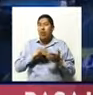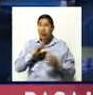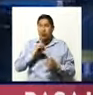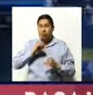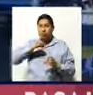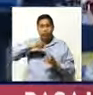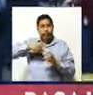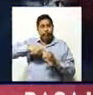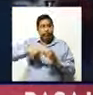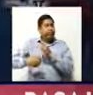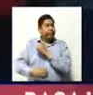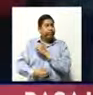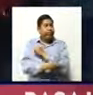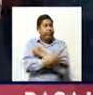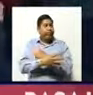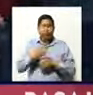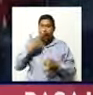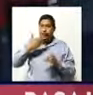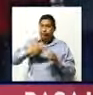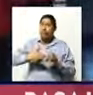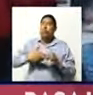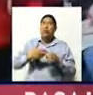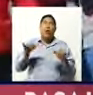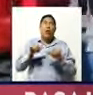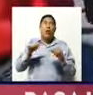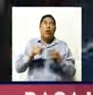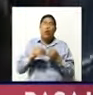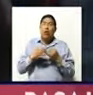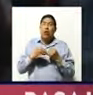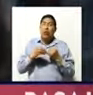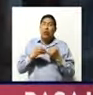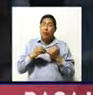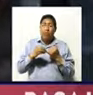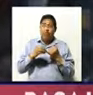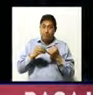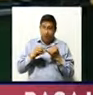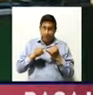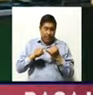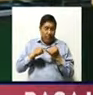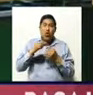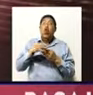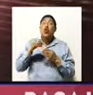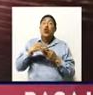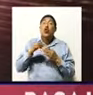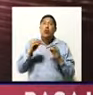y la escasez del dólar. Las divisas americanas no hay, por ende, por eso está subiendo todo.